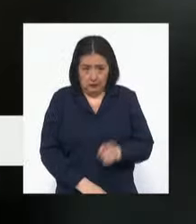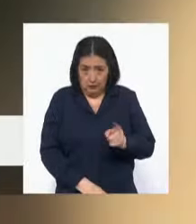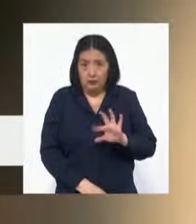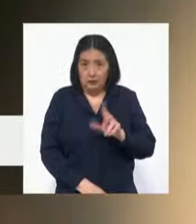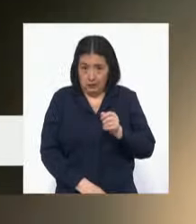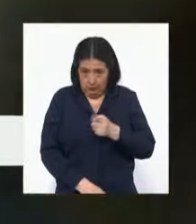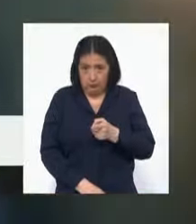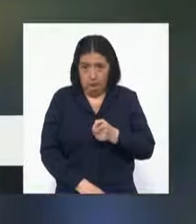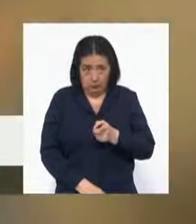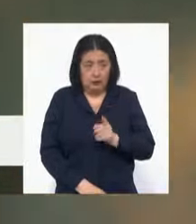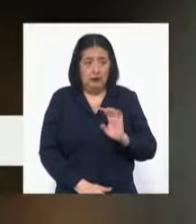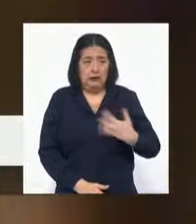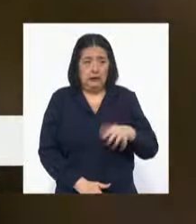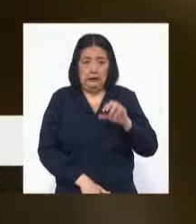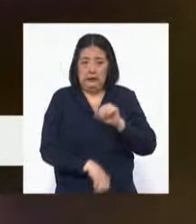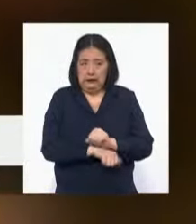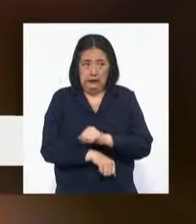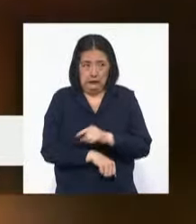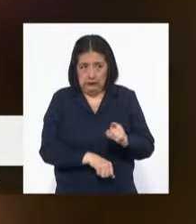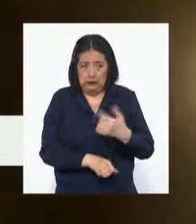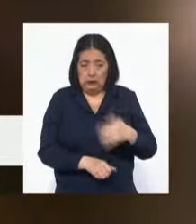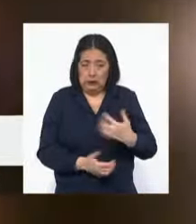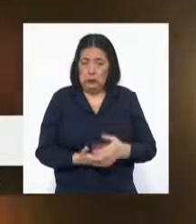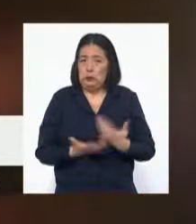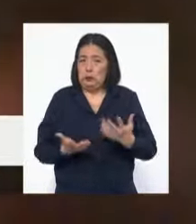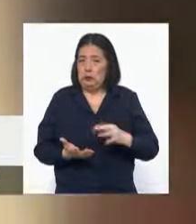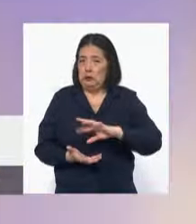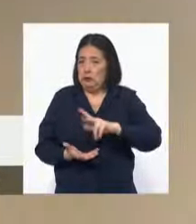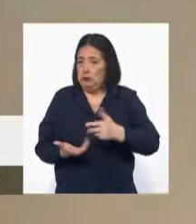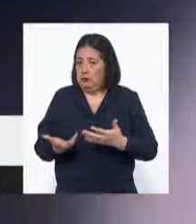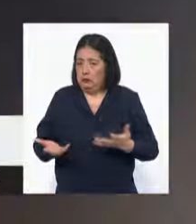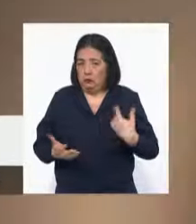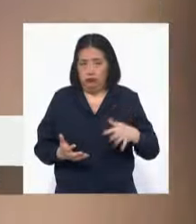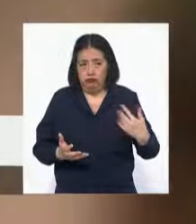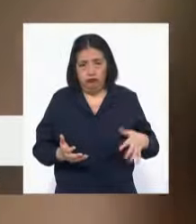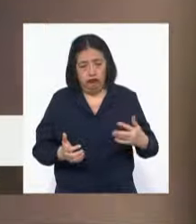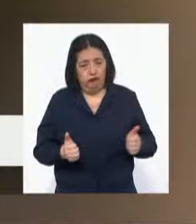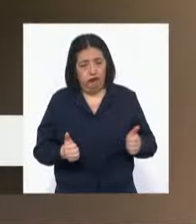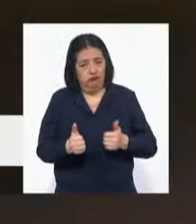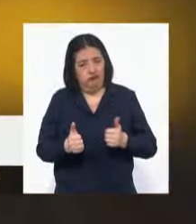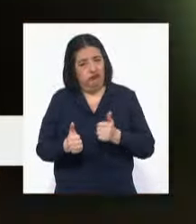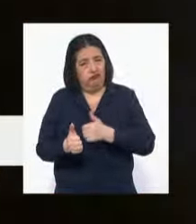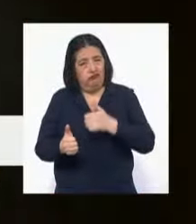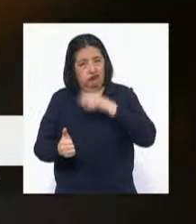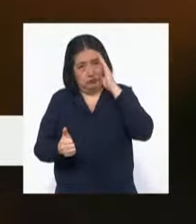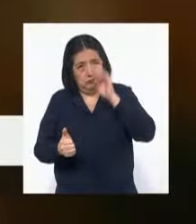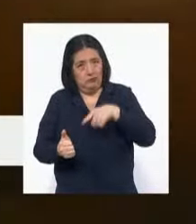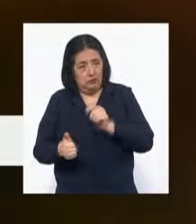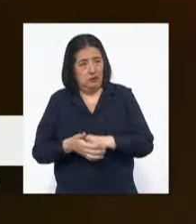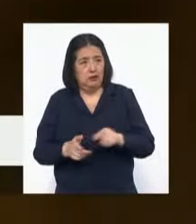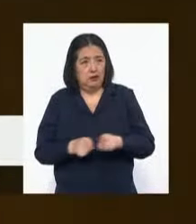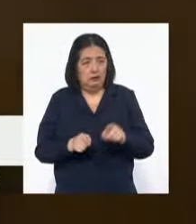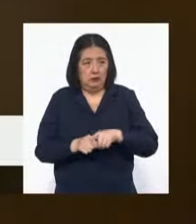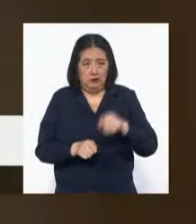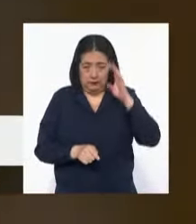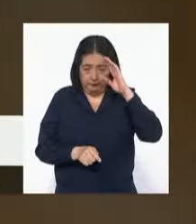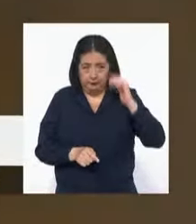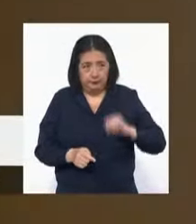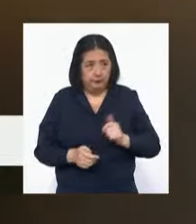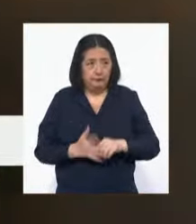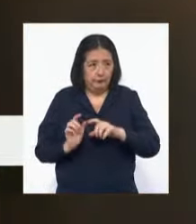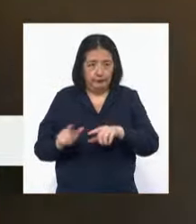Robando. Fueron capturados con el botín en mano en medio de una intensa persecución de la Policía Nacional y personal de serenazgo